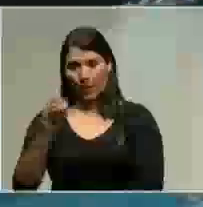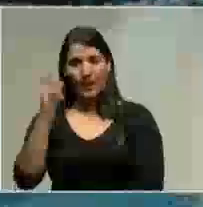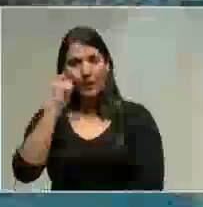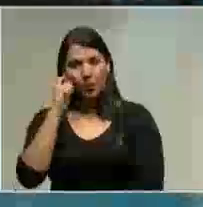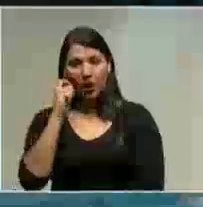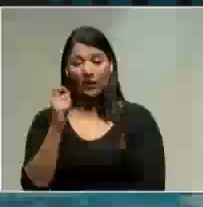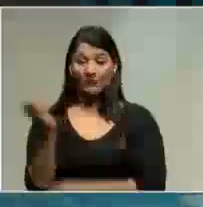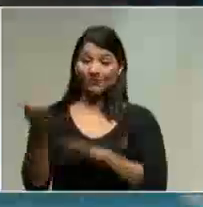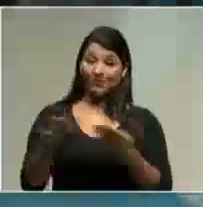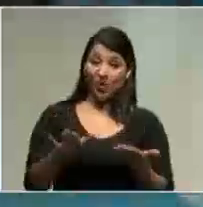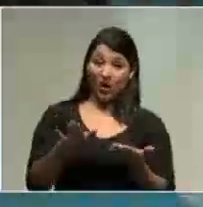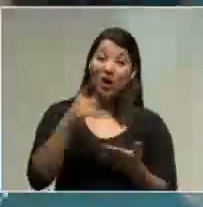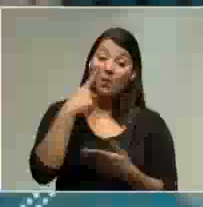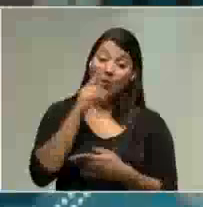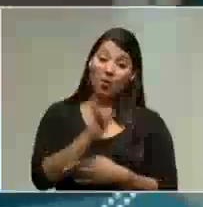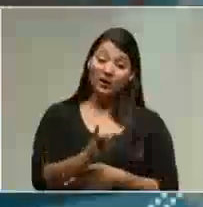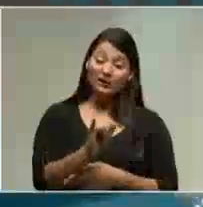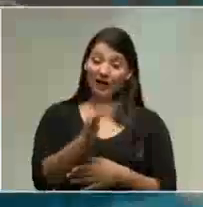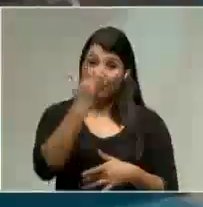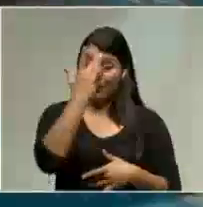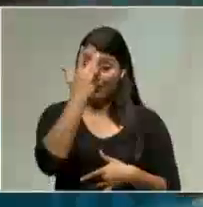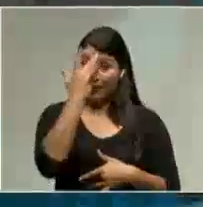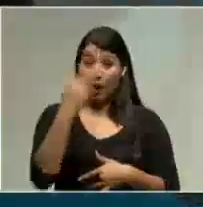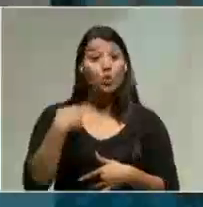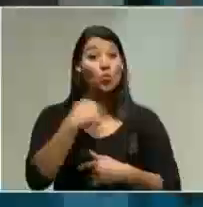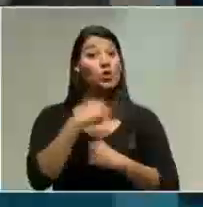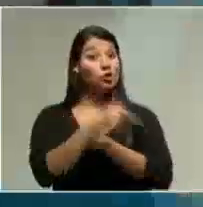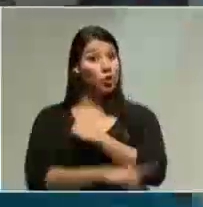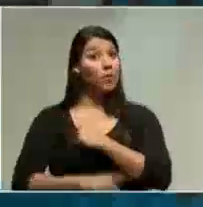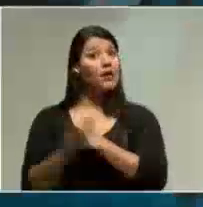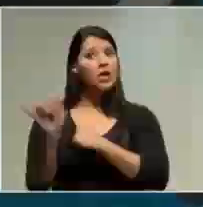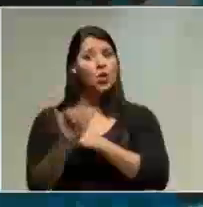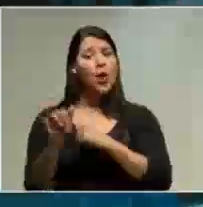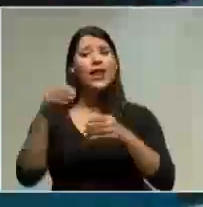la batalla y fallecen por esta causa, nuestro